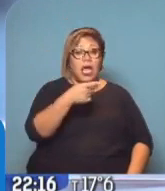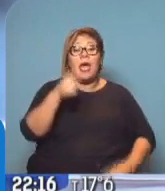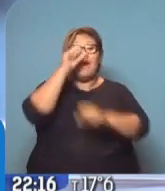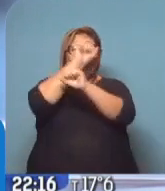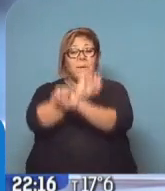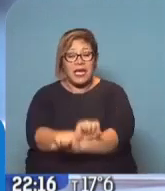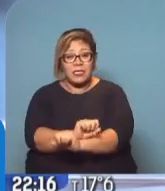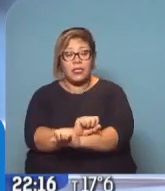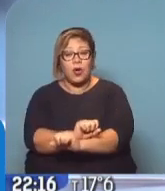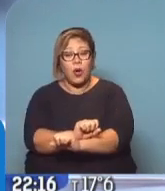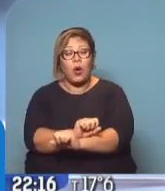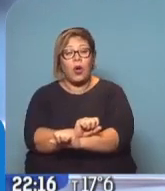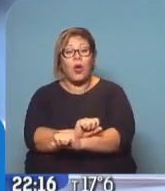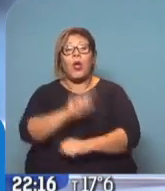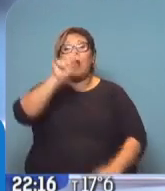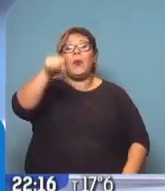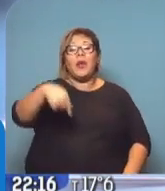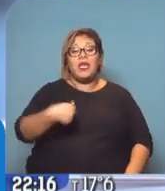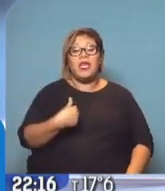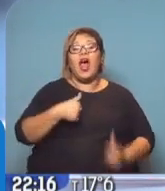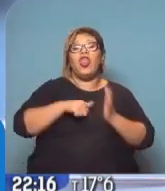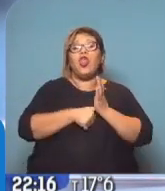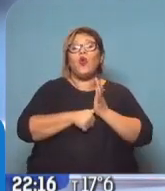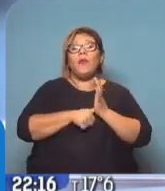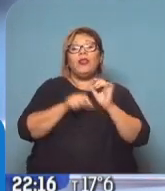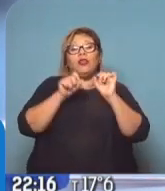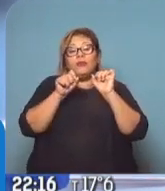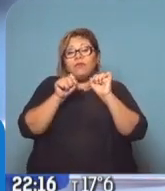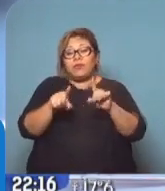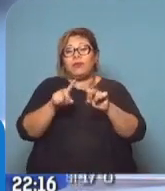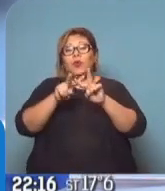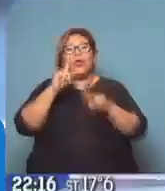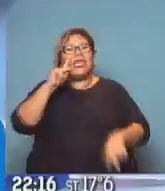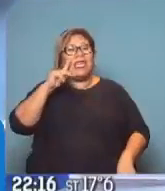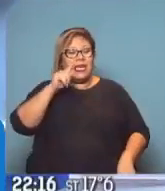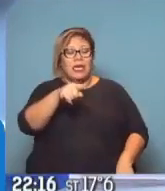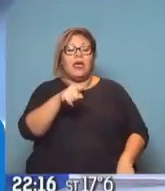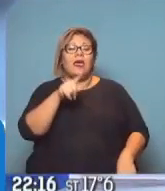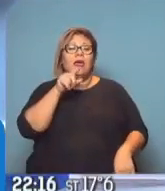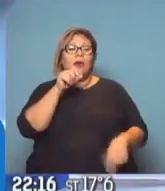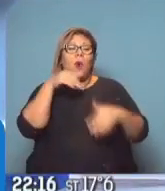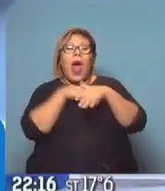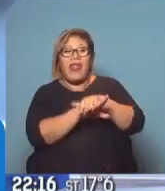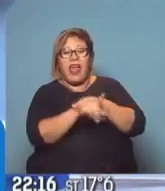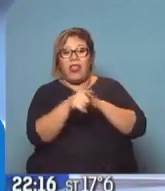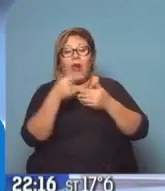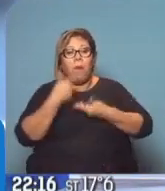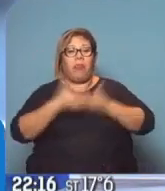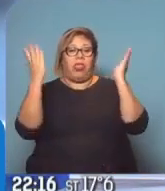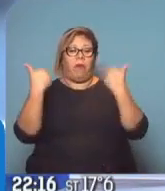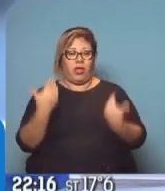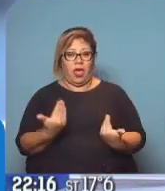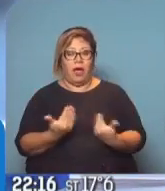abrir los ficheros de millones de documentos que tenían guardados. Más allá de la veracidad o no de una